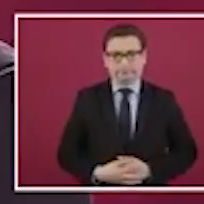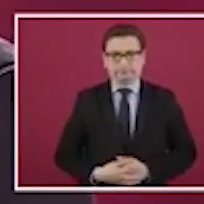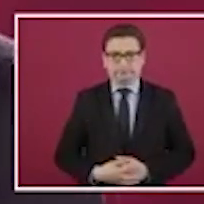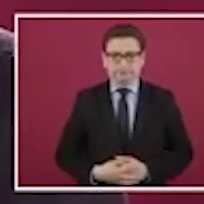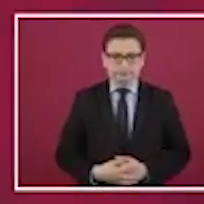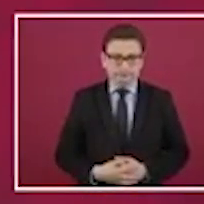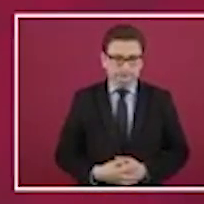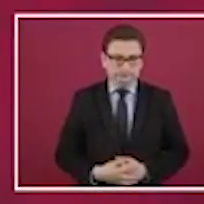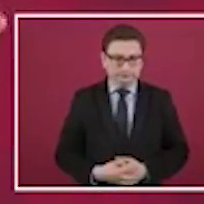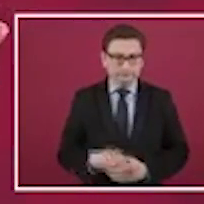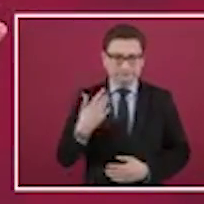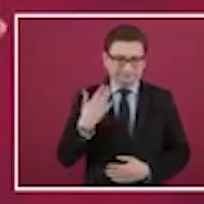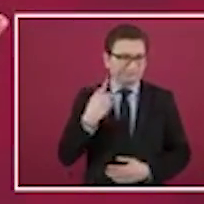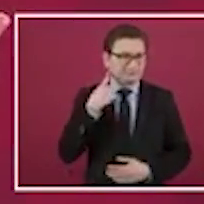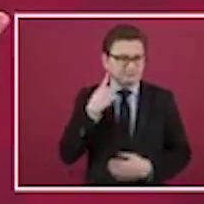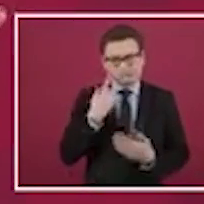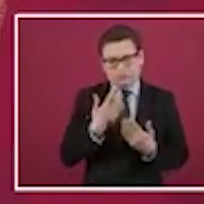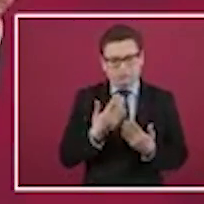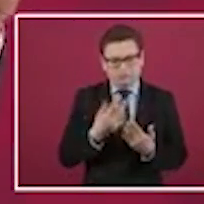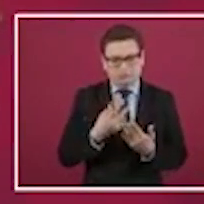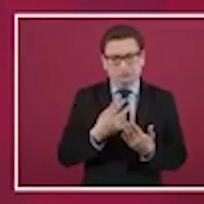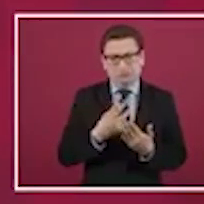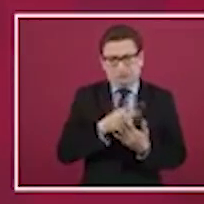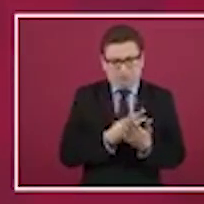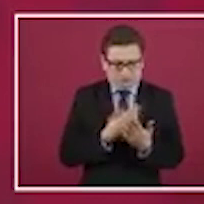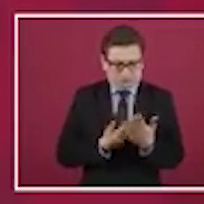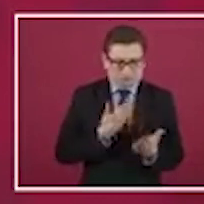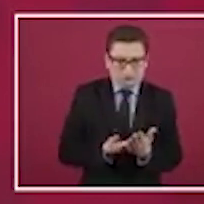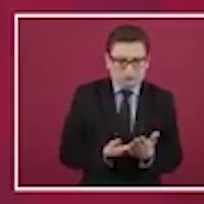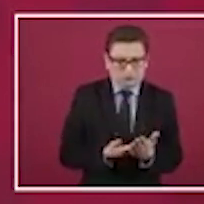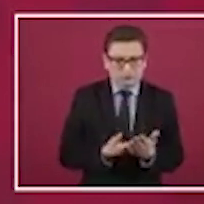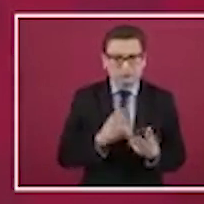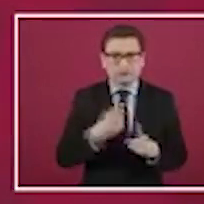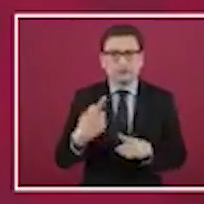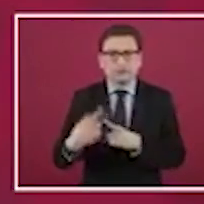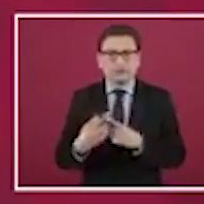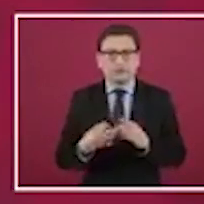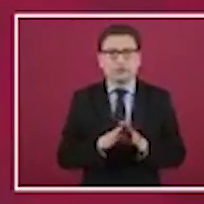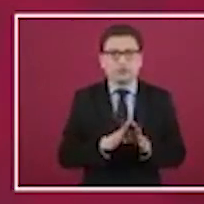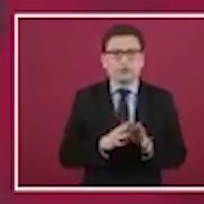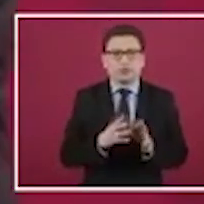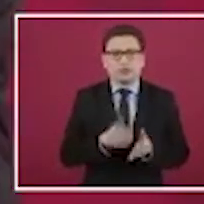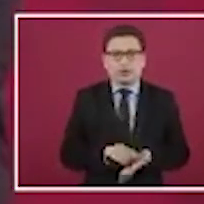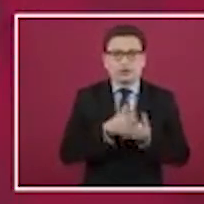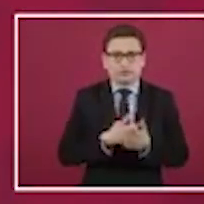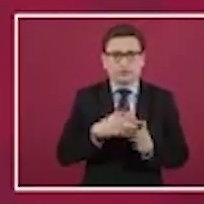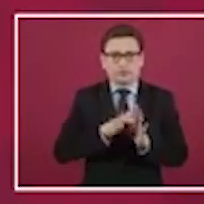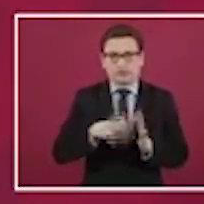El presidente Andrés Manuel López Obrador defendió el pronóstico sobre el crecimiento económico del país de su Plan Nacional de Desarrollo